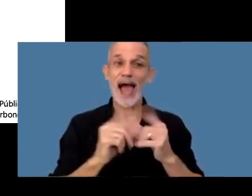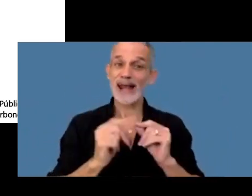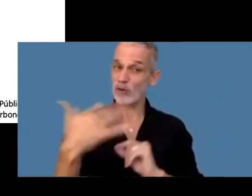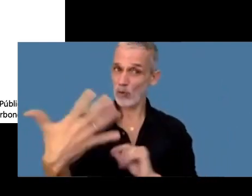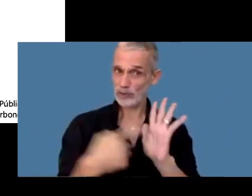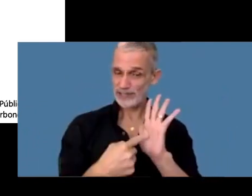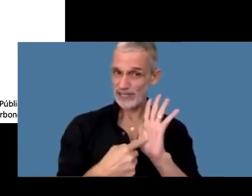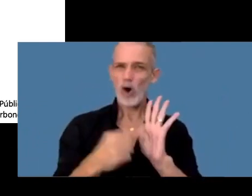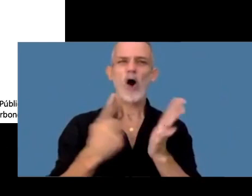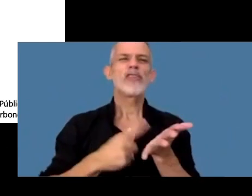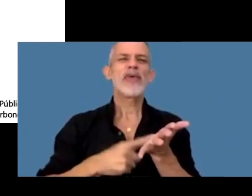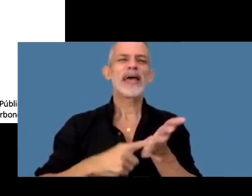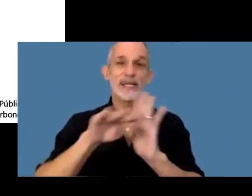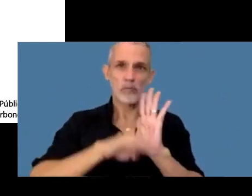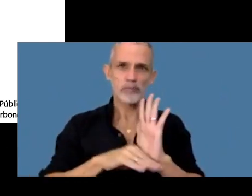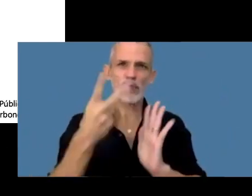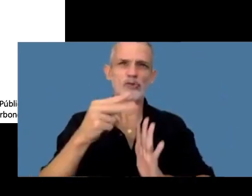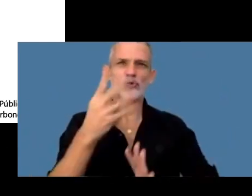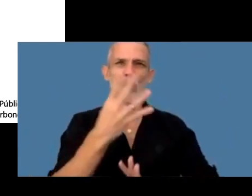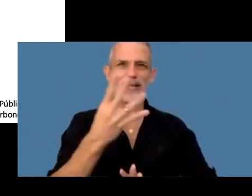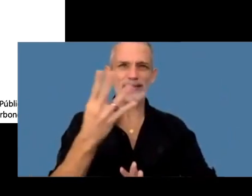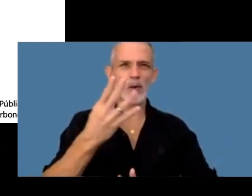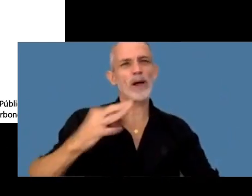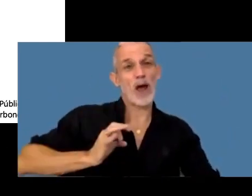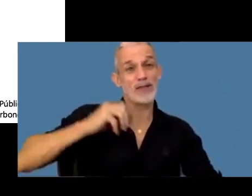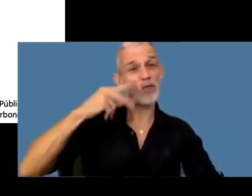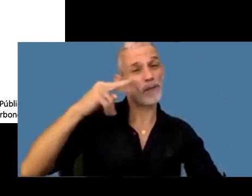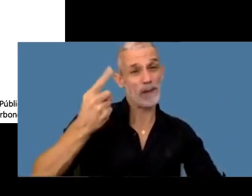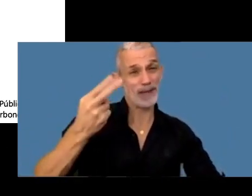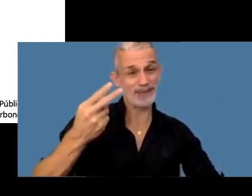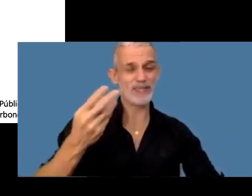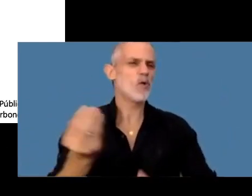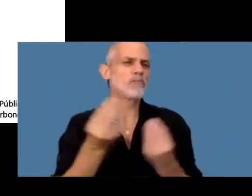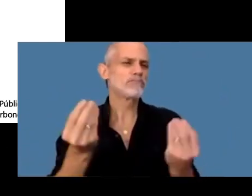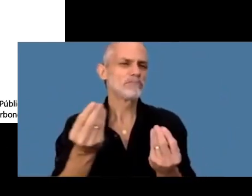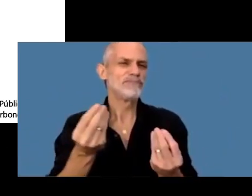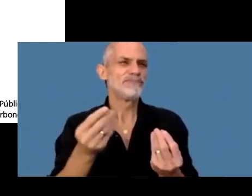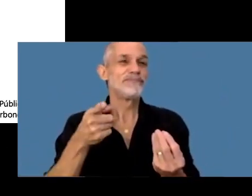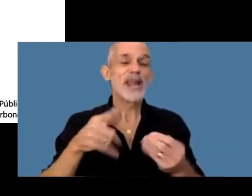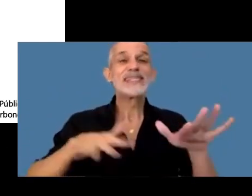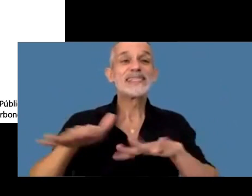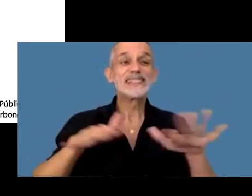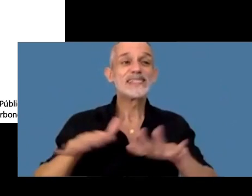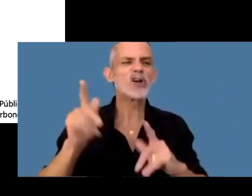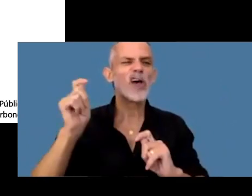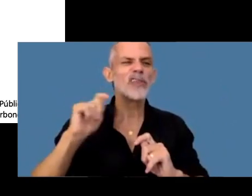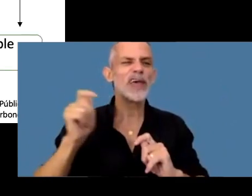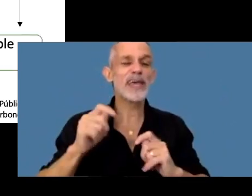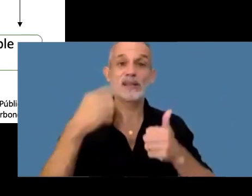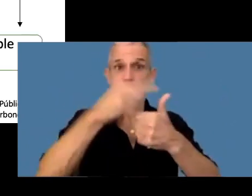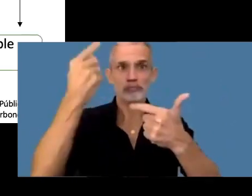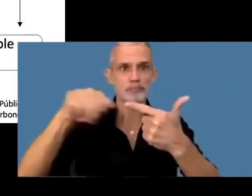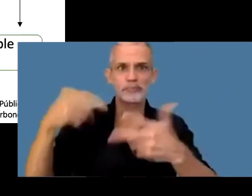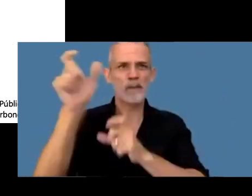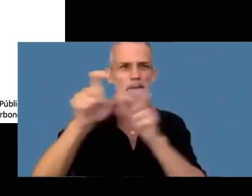decreto reglamentario 244/2021, considerando la situación de diferentes contribuyentes que puedan tener